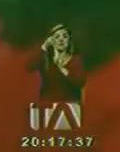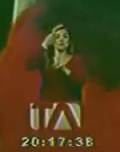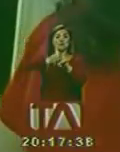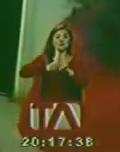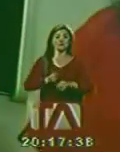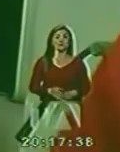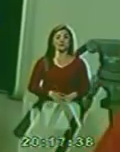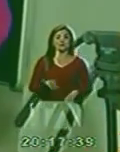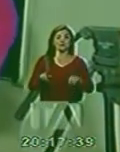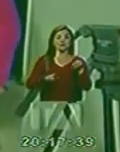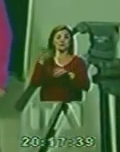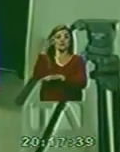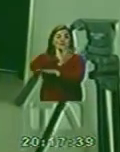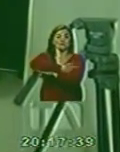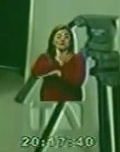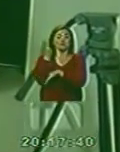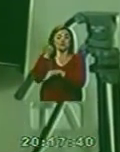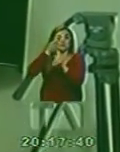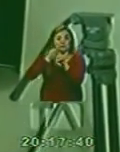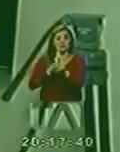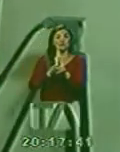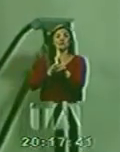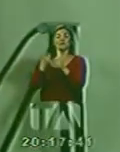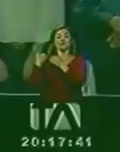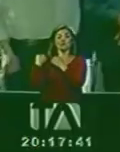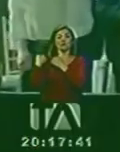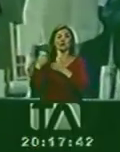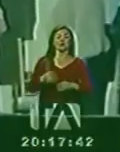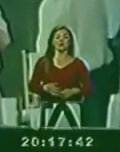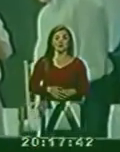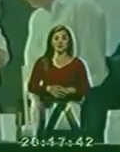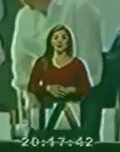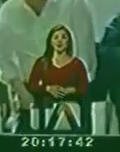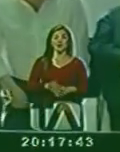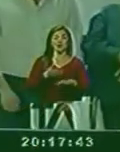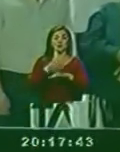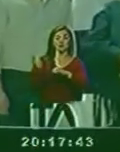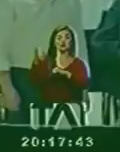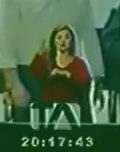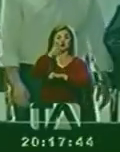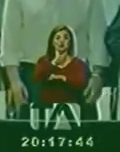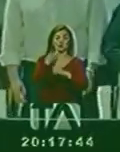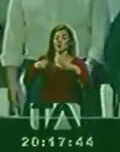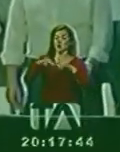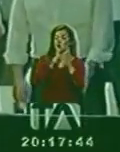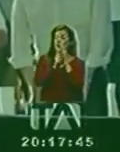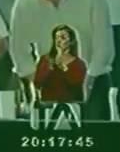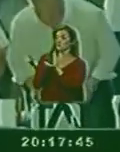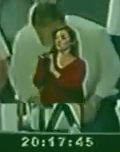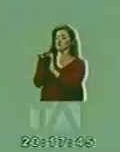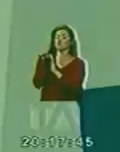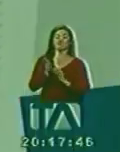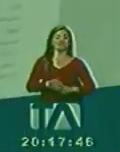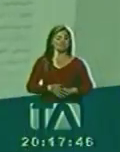y a veces cada 15 días durante los meses que ocupó el cargo pues luego recibió un ascenso y el monto de los depósitos también